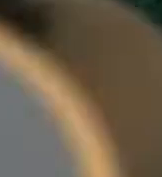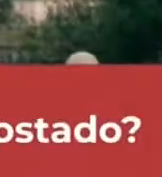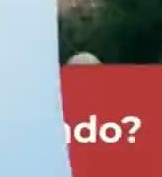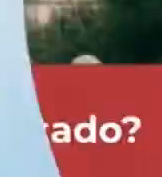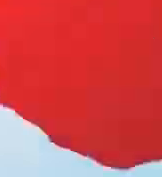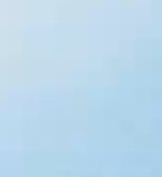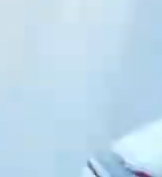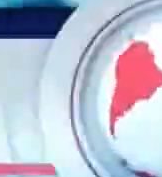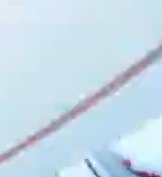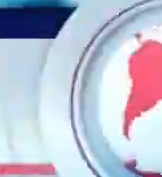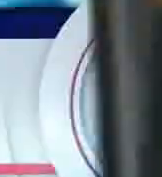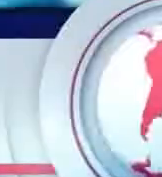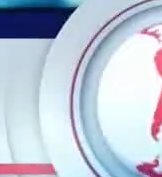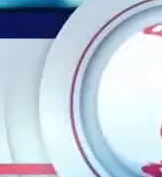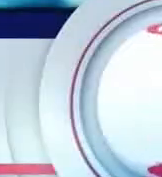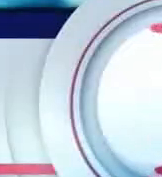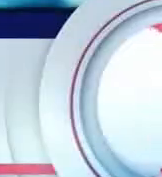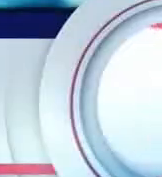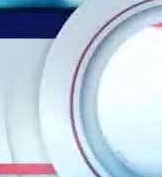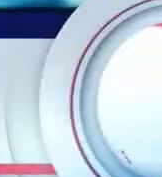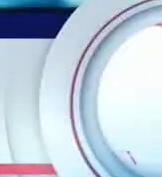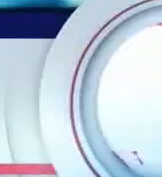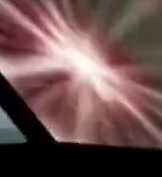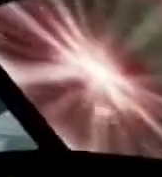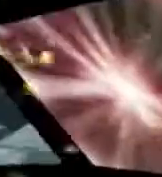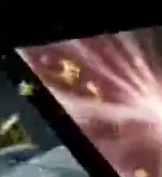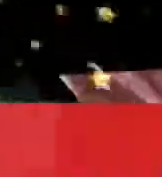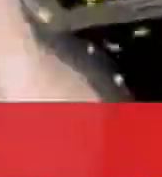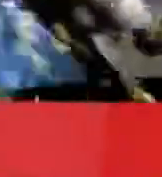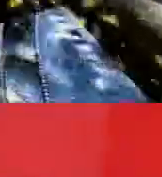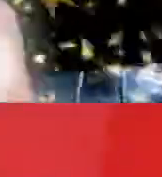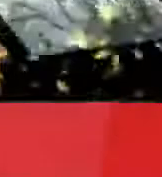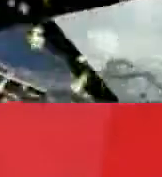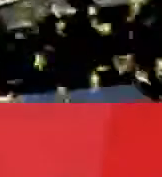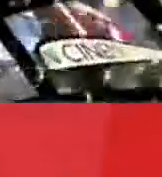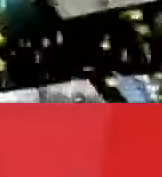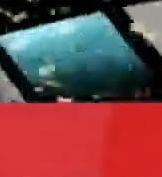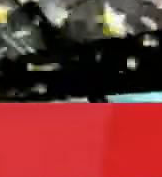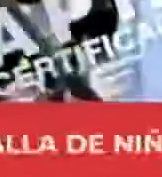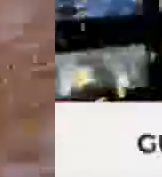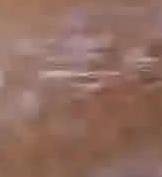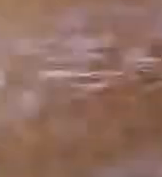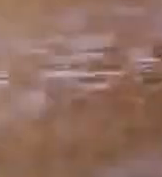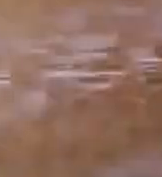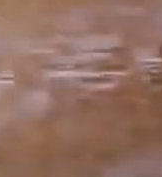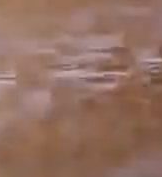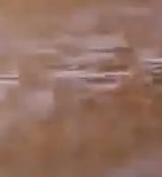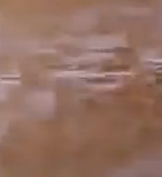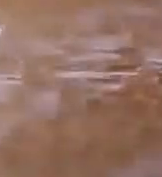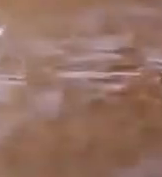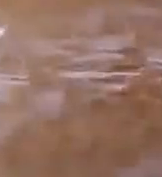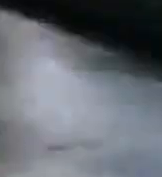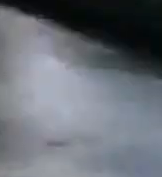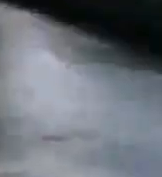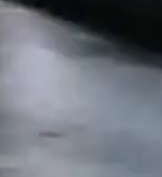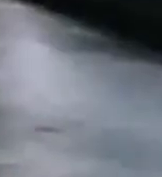acá al costado. Estoy ocupado, estoy escondido, estoy malherido. De tanto junar la pantalla me dieron medallas de niño perdido. Busco la sombra que ni me